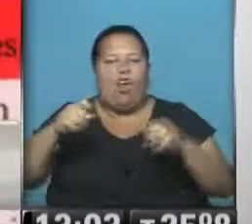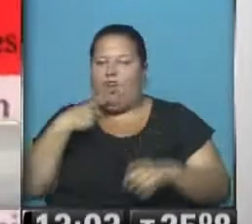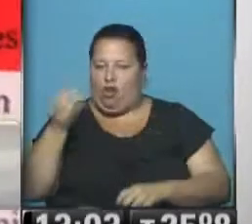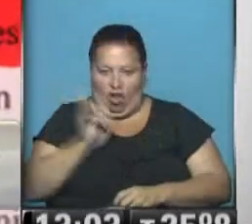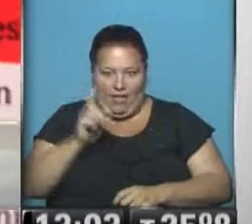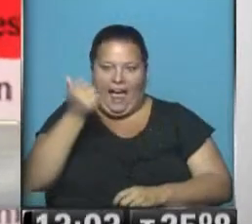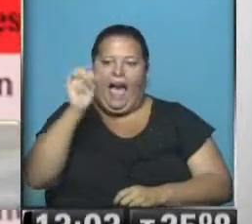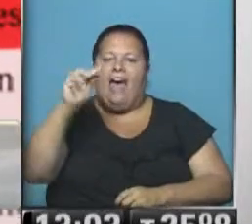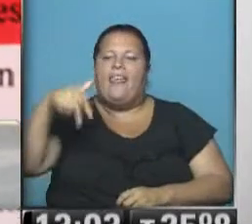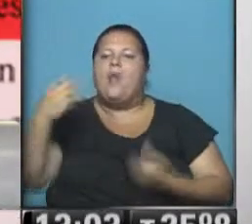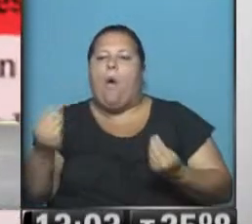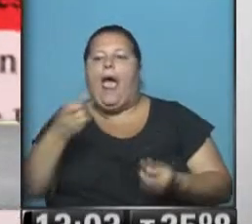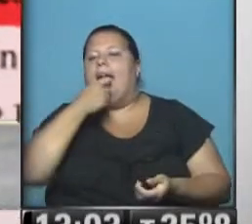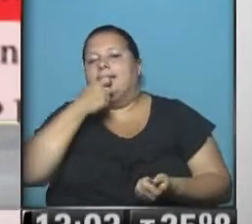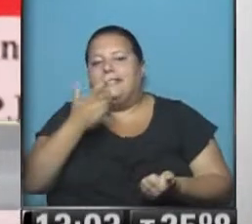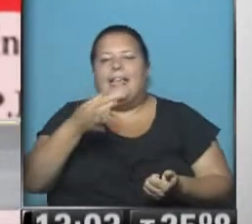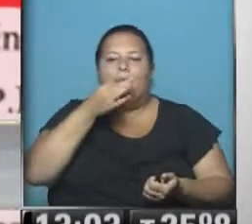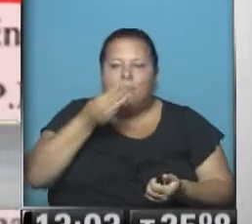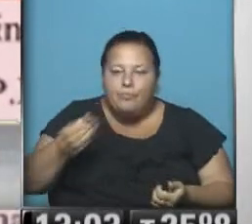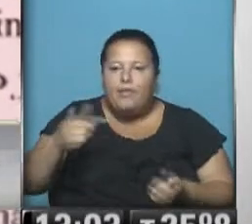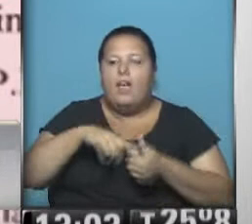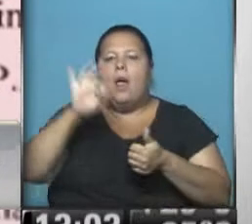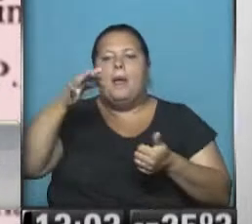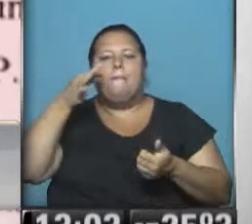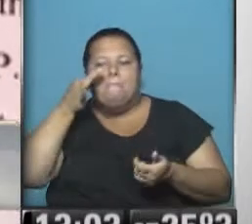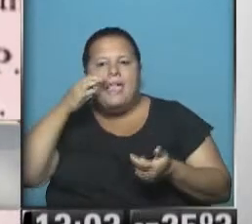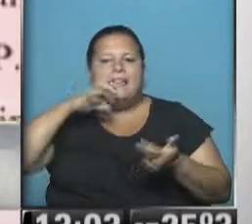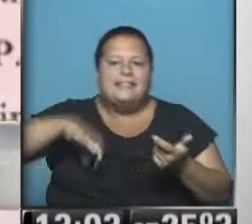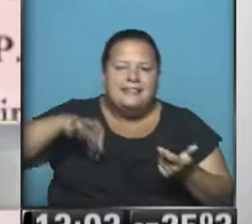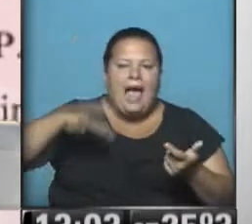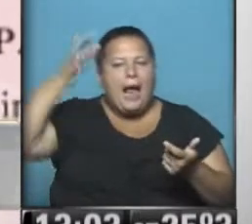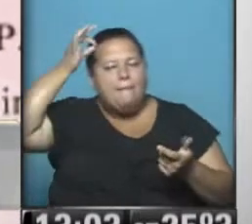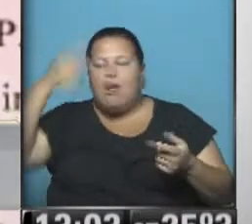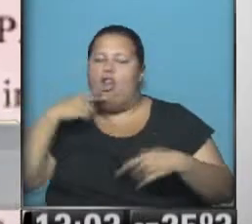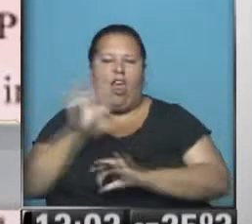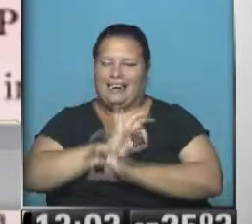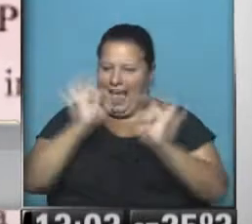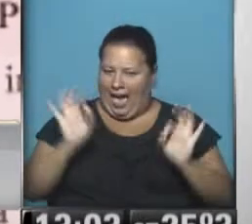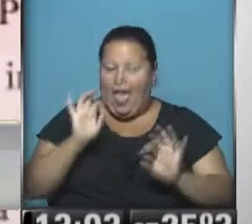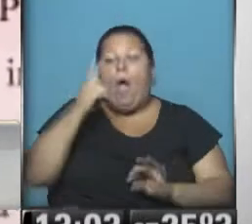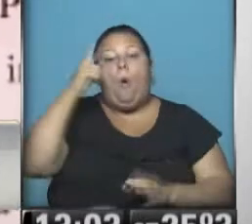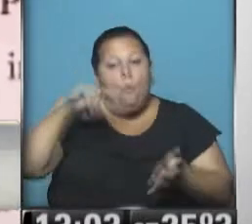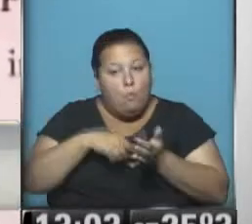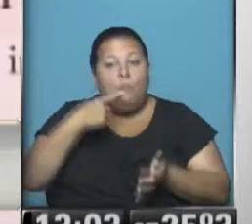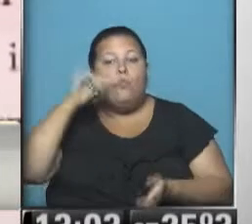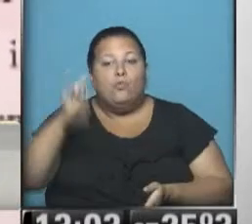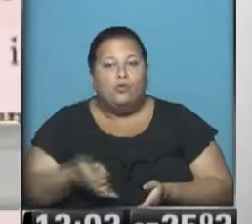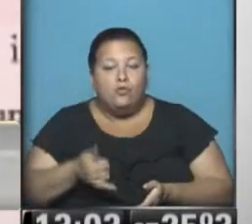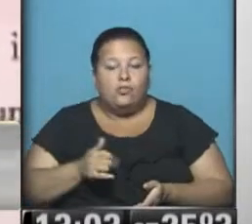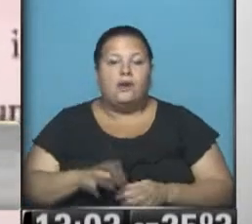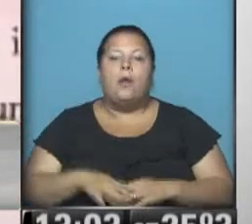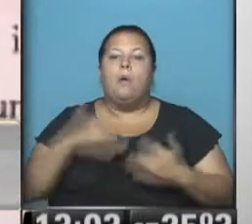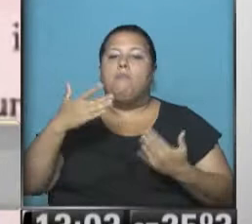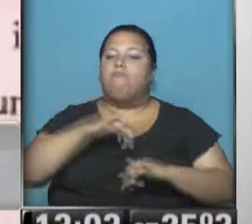qué clase de muestra de ADN se ha encontrado, si se trata de saliva, si se trata de piel, de sangre, de cabellos, pero sí se